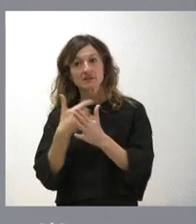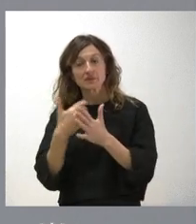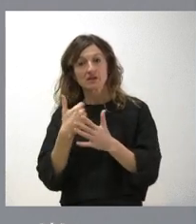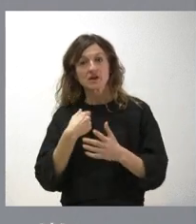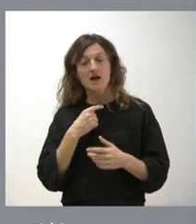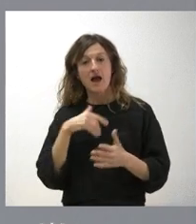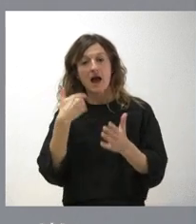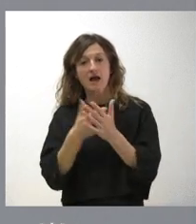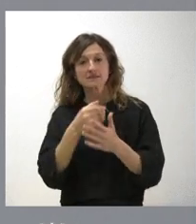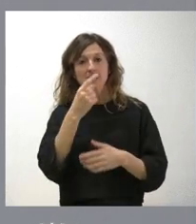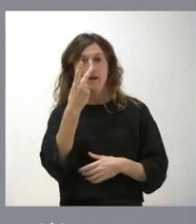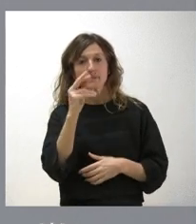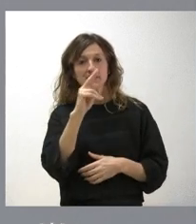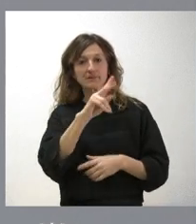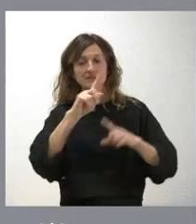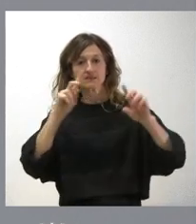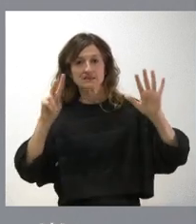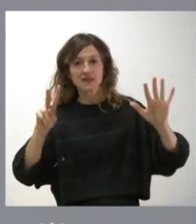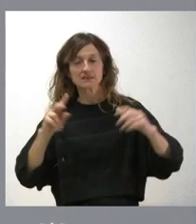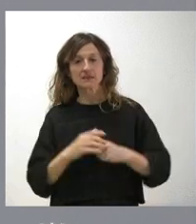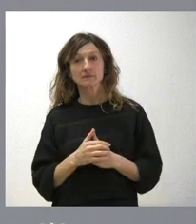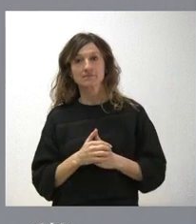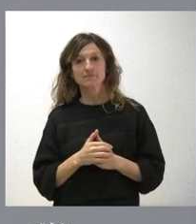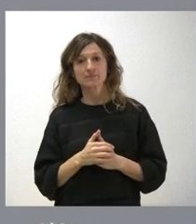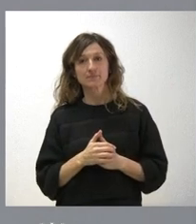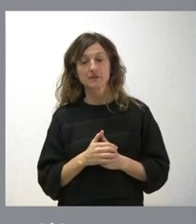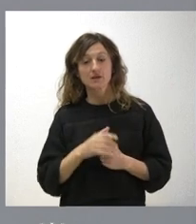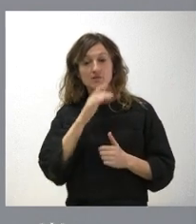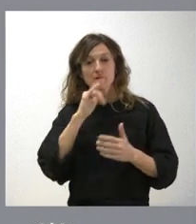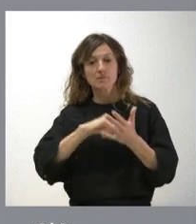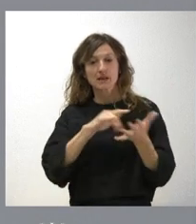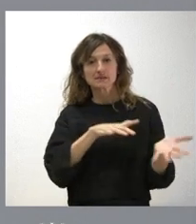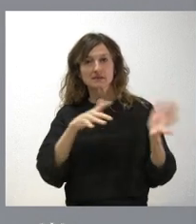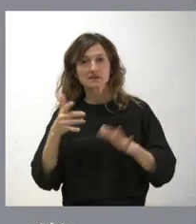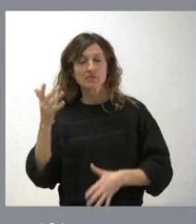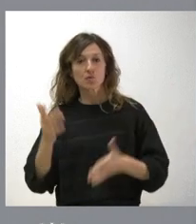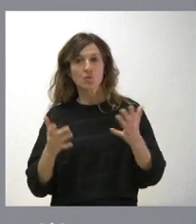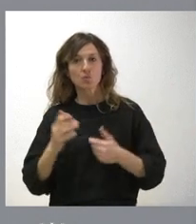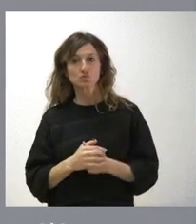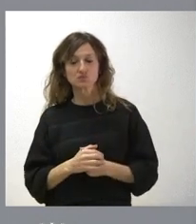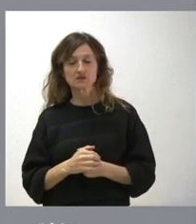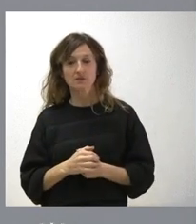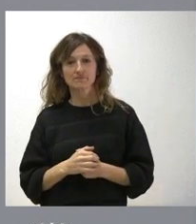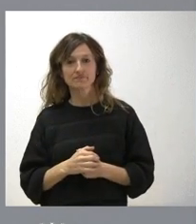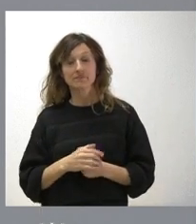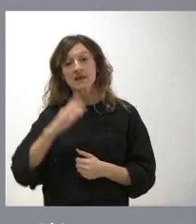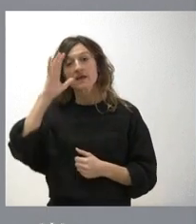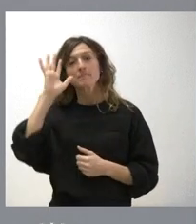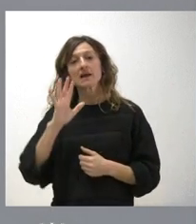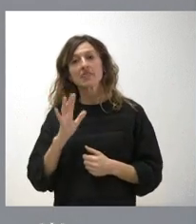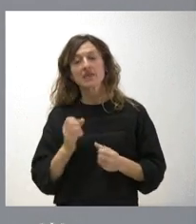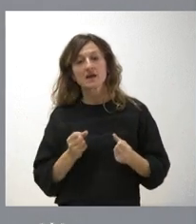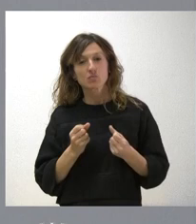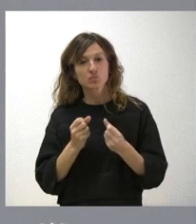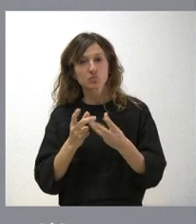año sino hasta el año 27 coincidiendo con la misma vigencia de ese plan de transición justa nosotros nos pareció que las cantidades de la transición